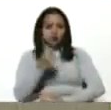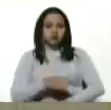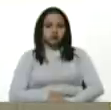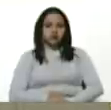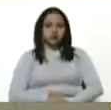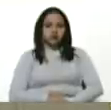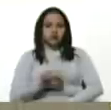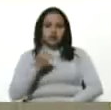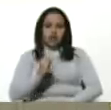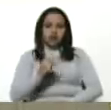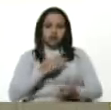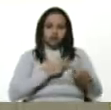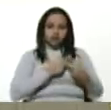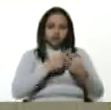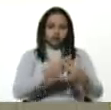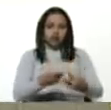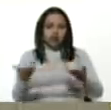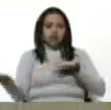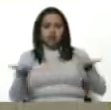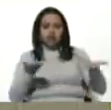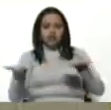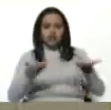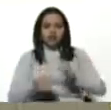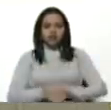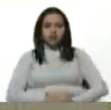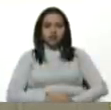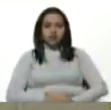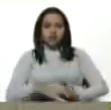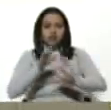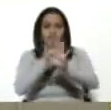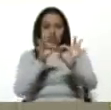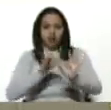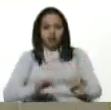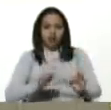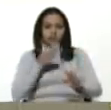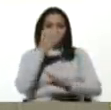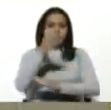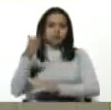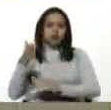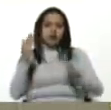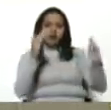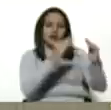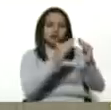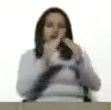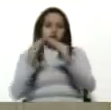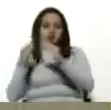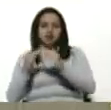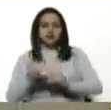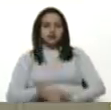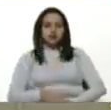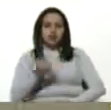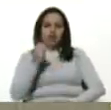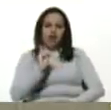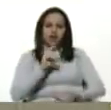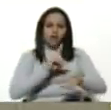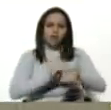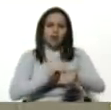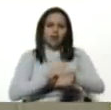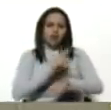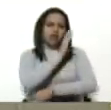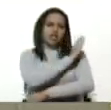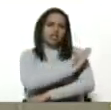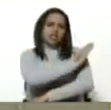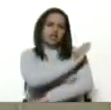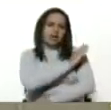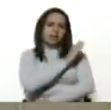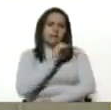está prestando su servicio en la metodología del casa por casa. Tenemos un médico de una clínica